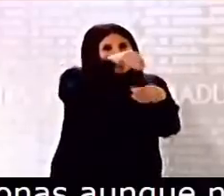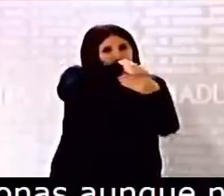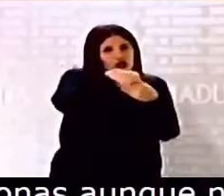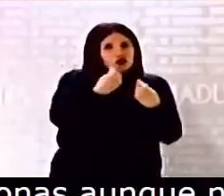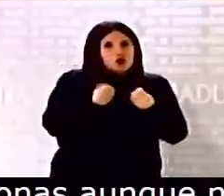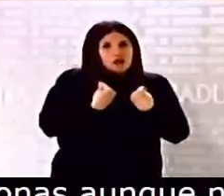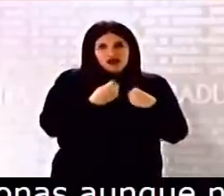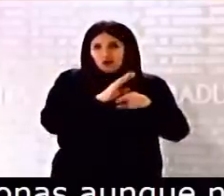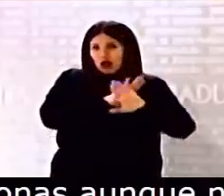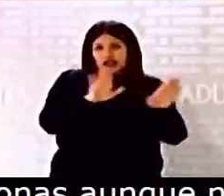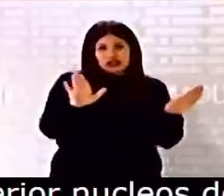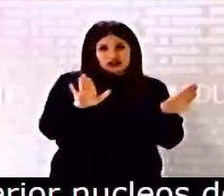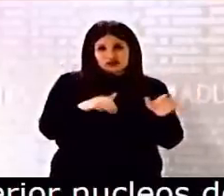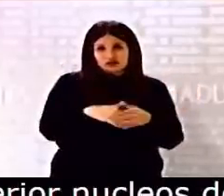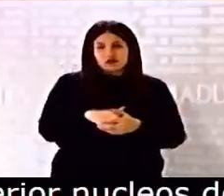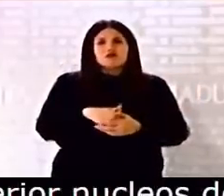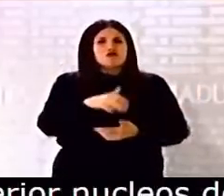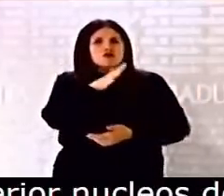¿Por qué?